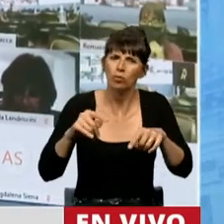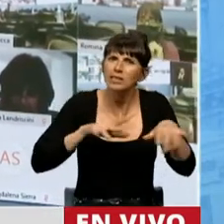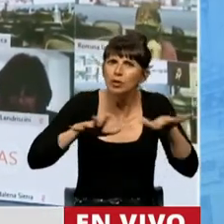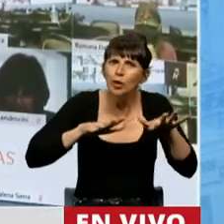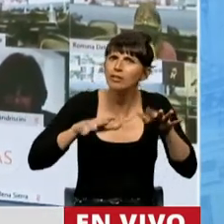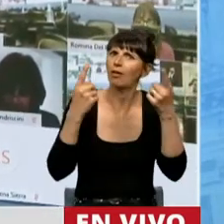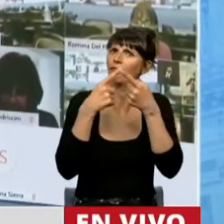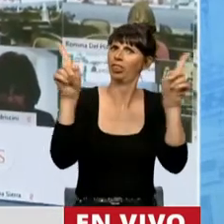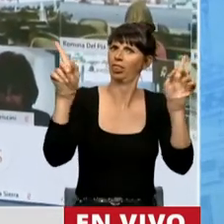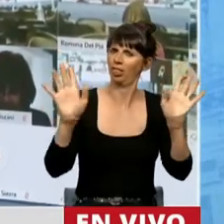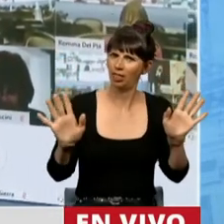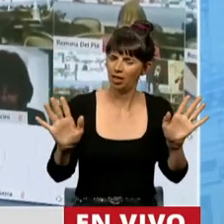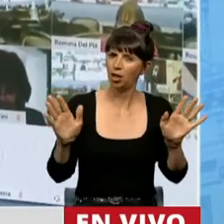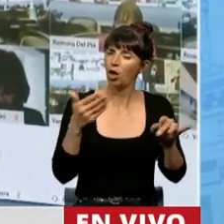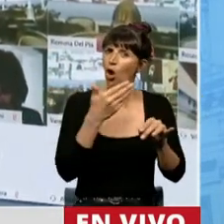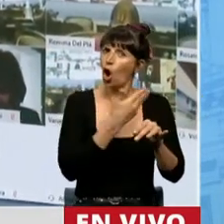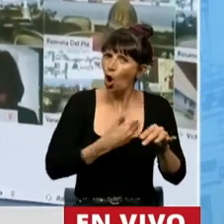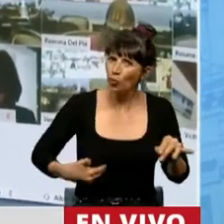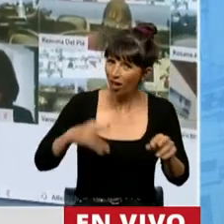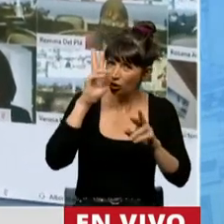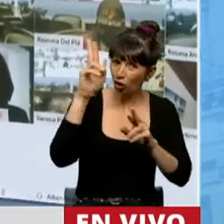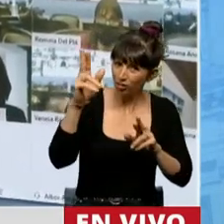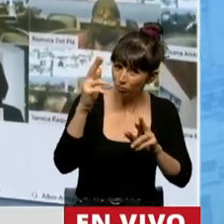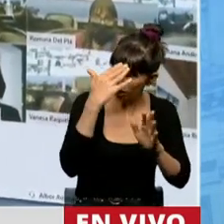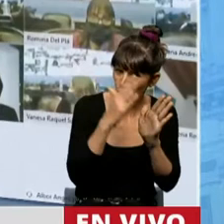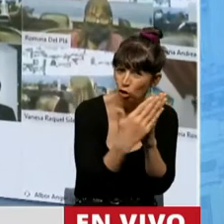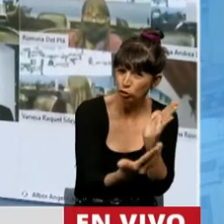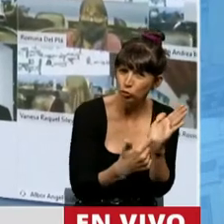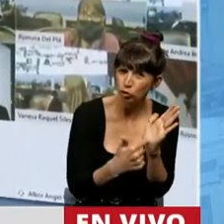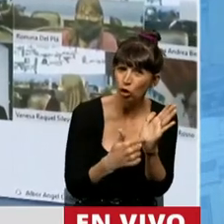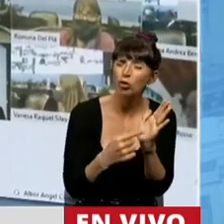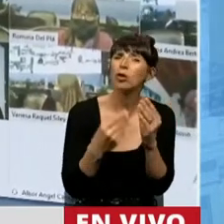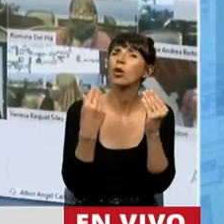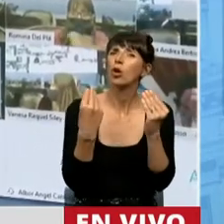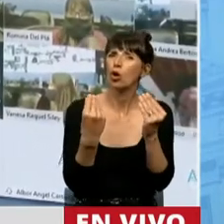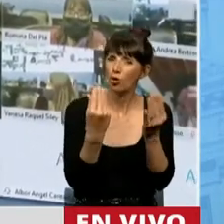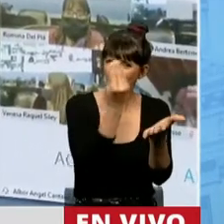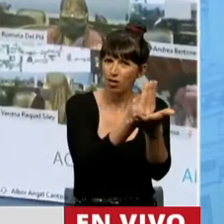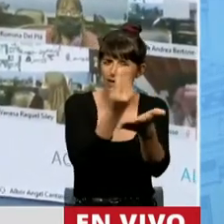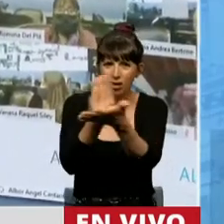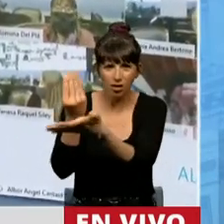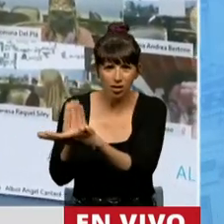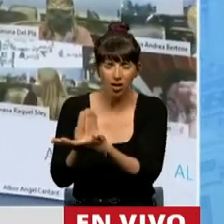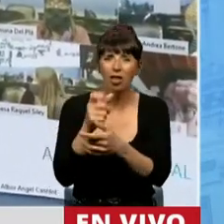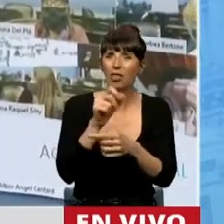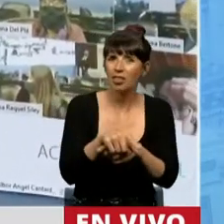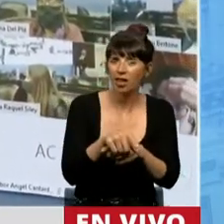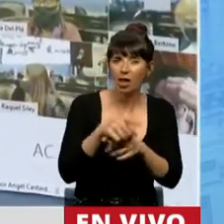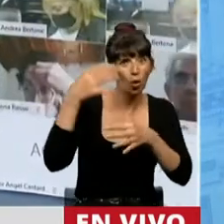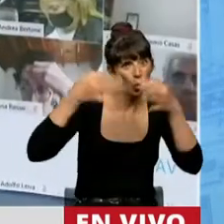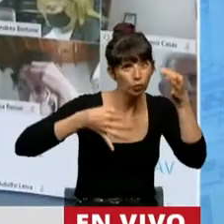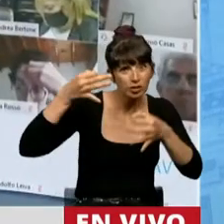Nunca en un gobierno constitucional se removió de los órganos que titularizan, de los órganos judiciales